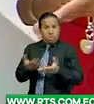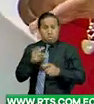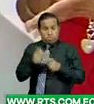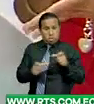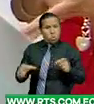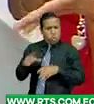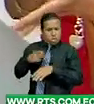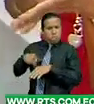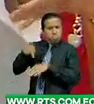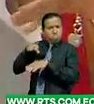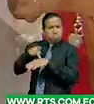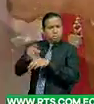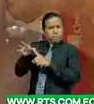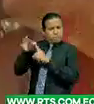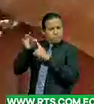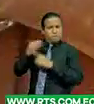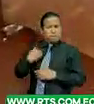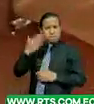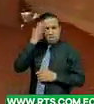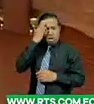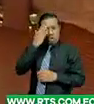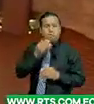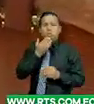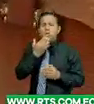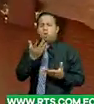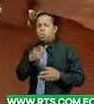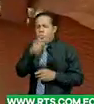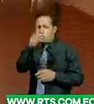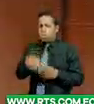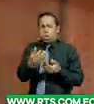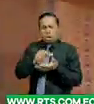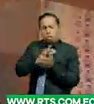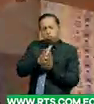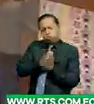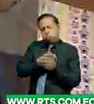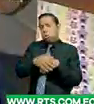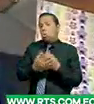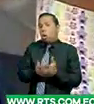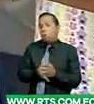instrucciones de cómo desinfectarse las manos, informó Carlos Julio Gurubendi.